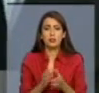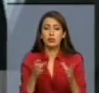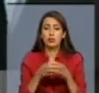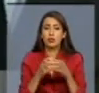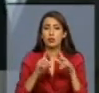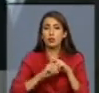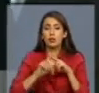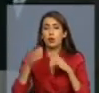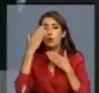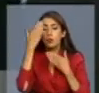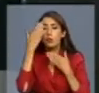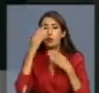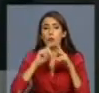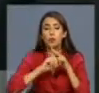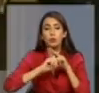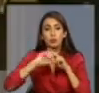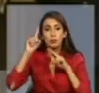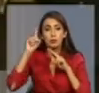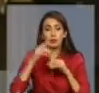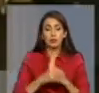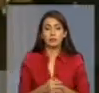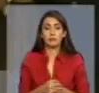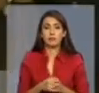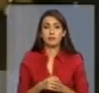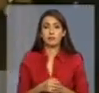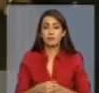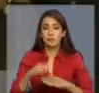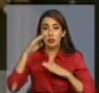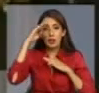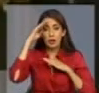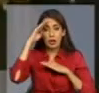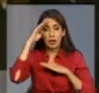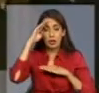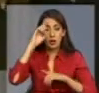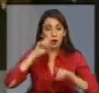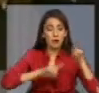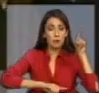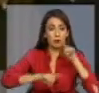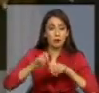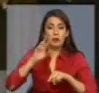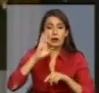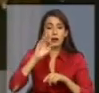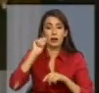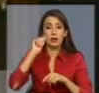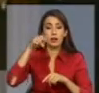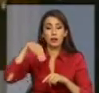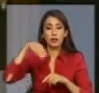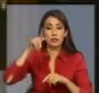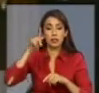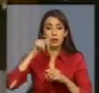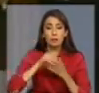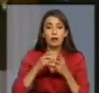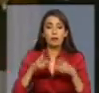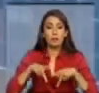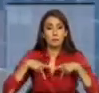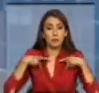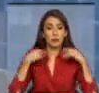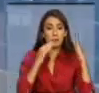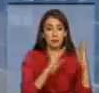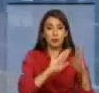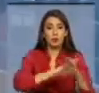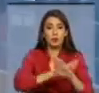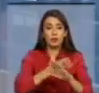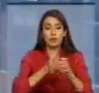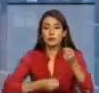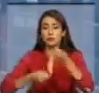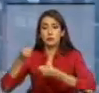una política de inmigratoria. La policía informó que Saipov vivió en Tampa y luego en Nueva Jersey, donde un día antes del ataque alquiló la camioneta con la que atropelló